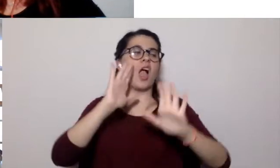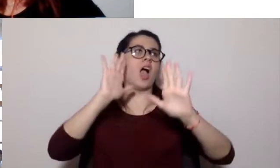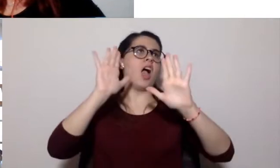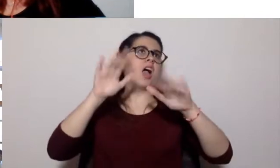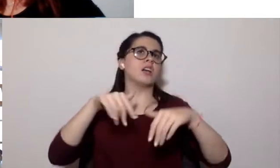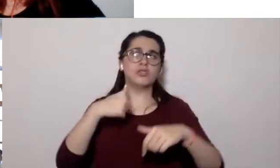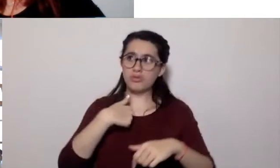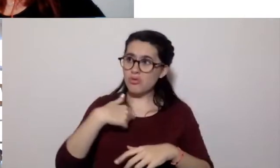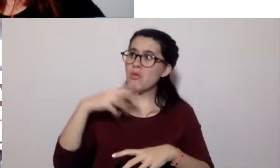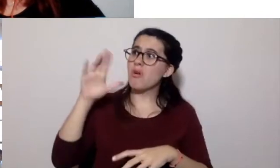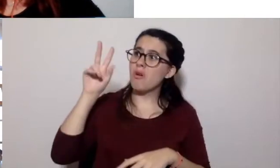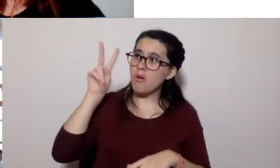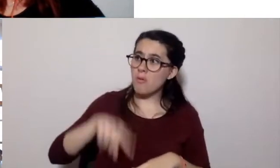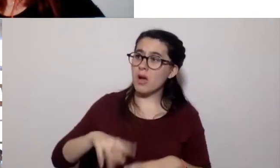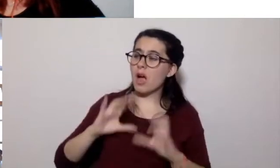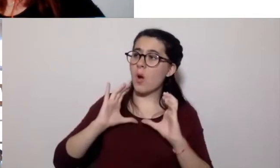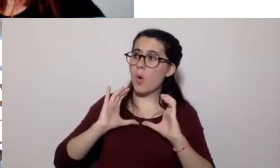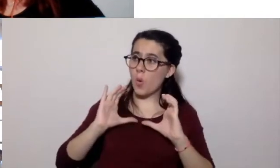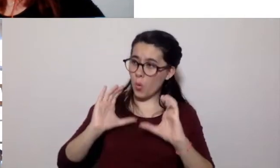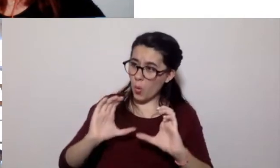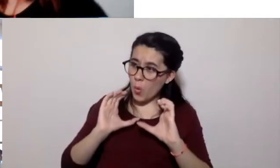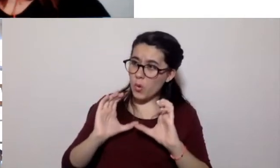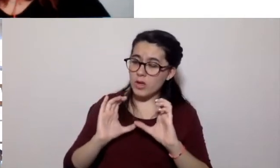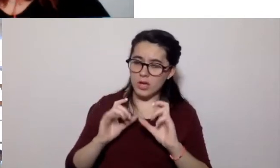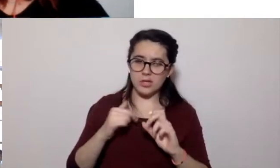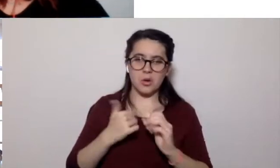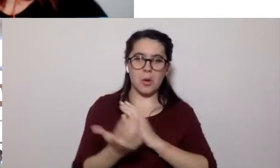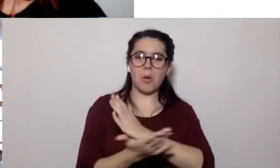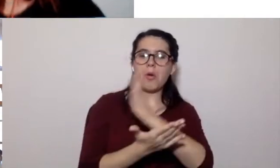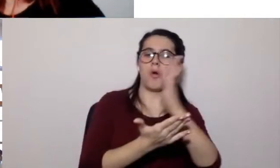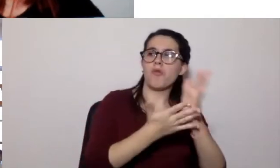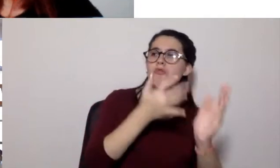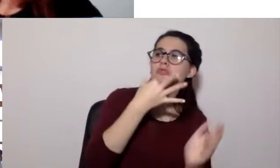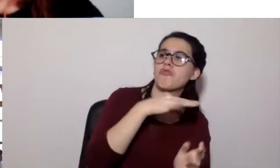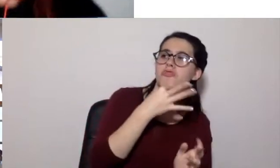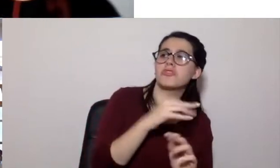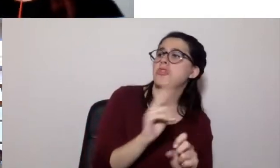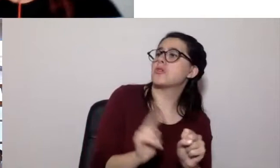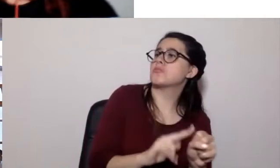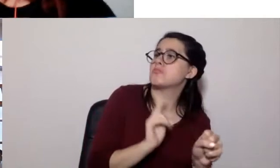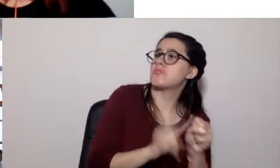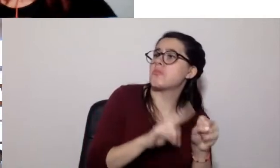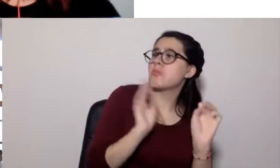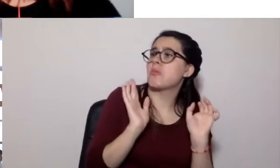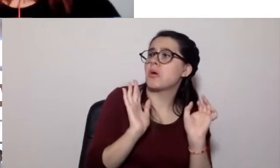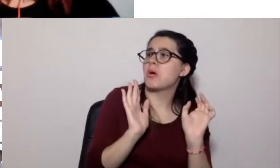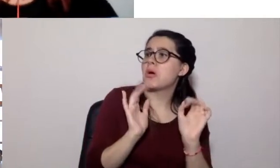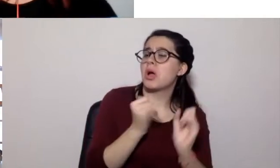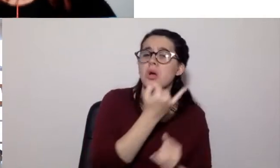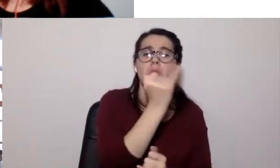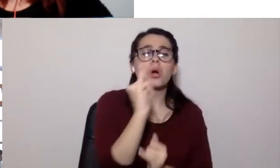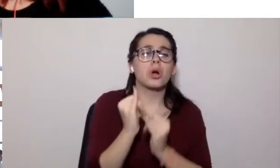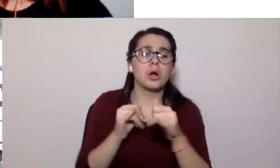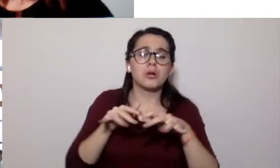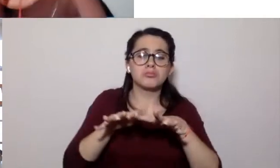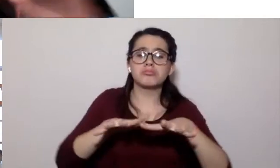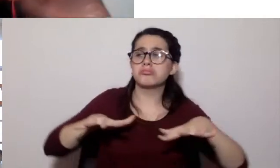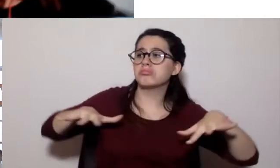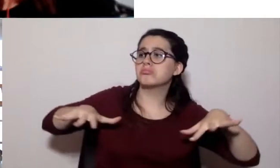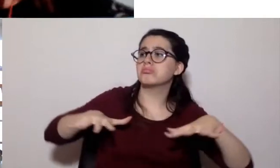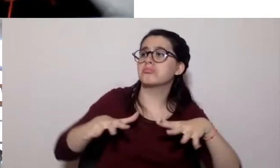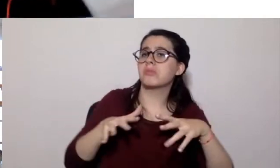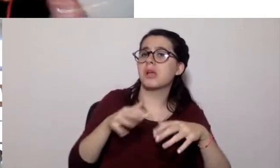me estaba cuidando, nada más fui a una fiesta con mis amigas y estábamos todas en el jardín, ¿no? Con